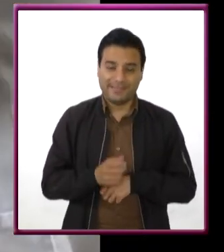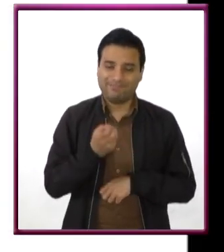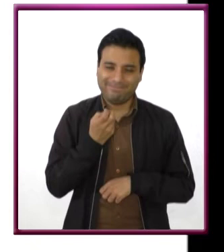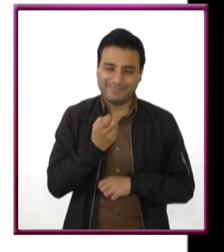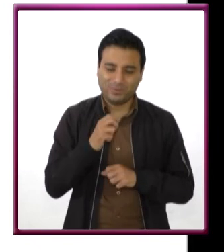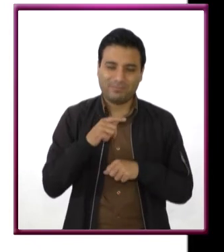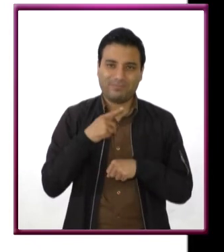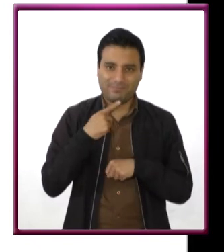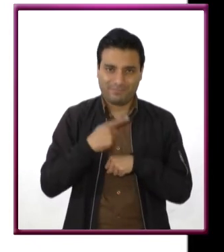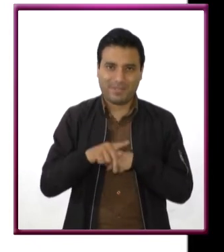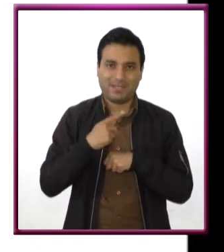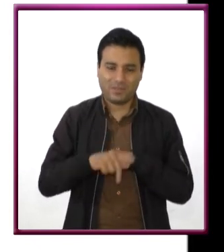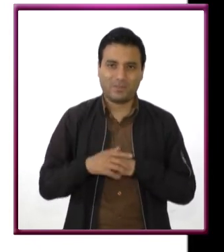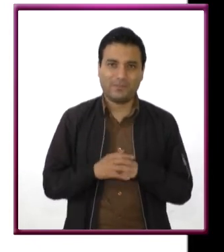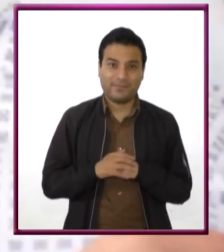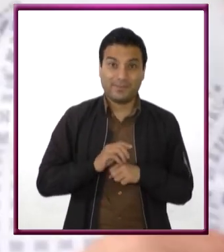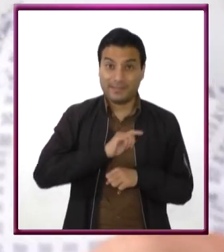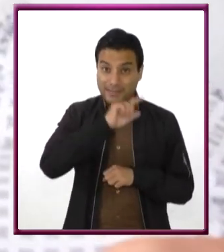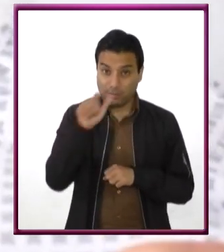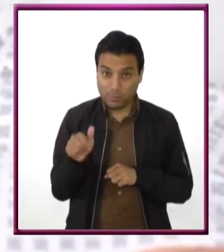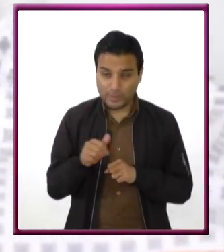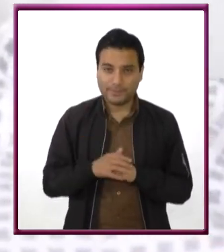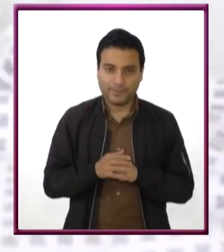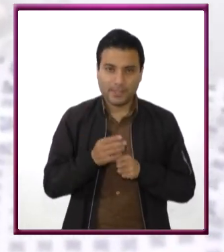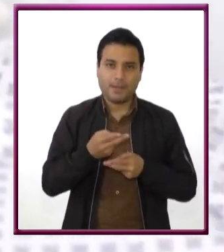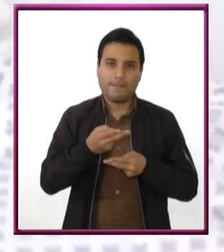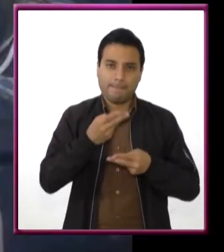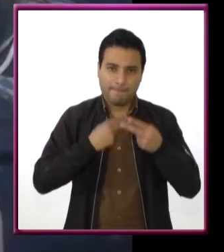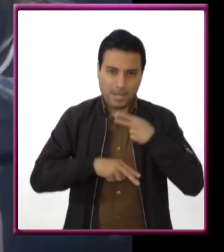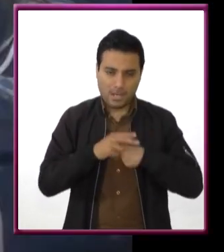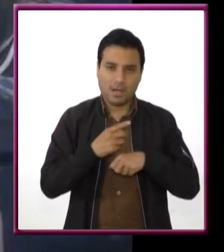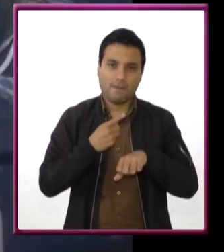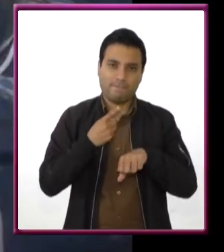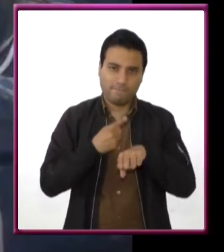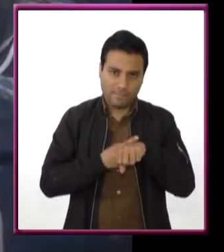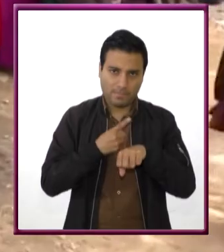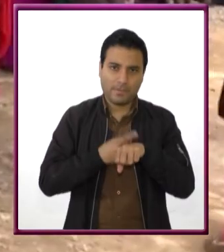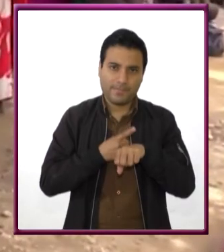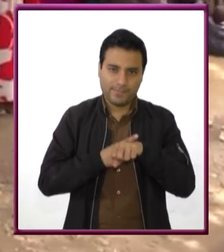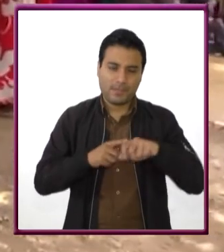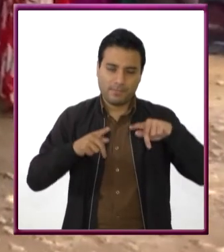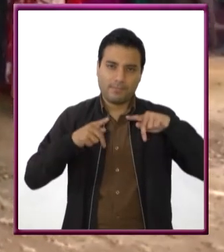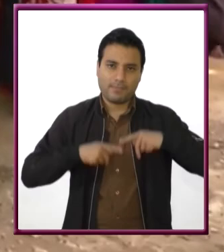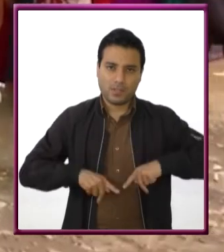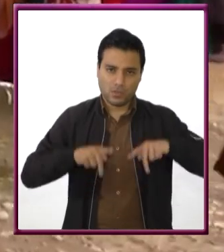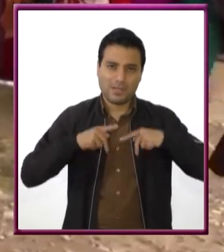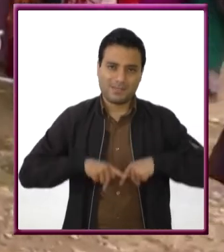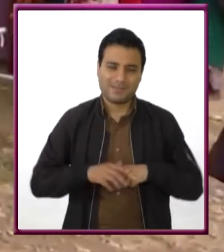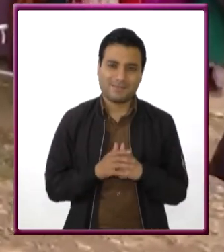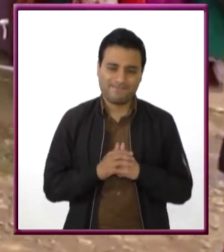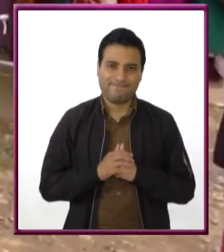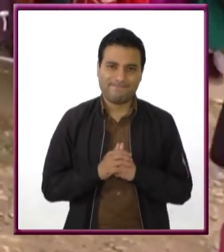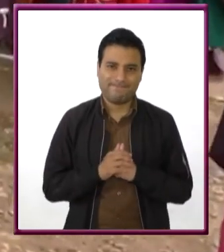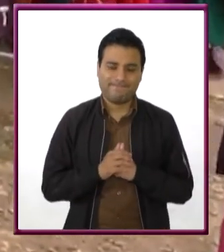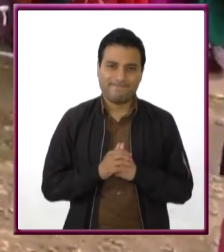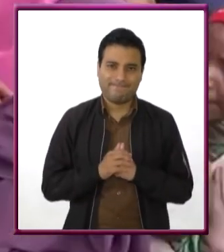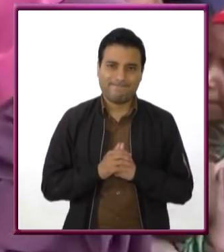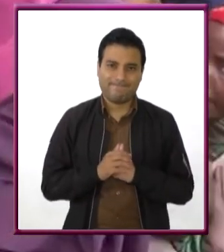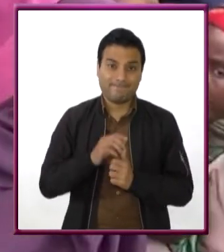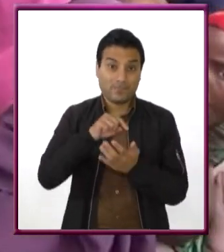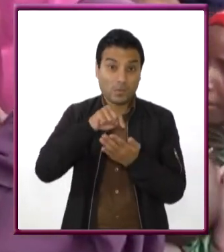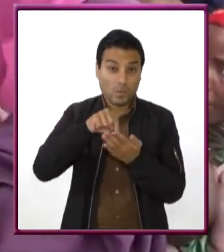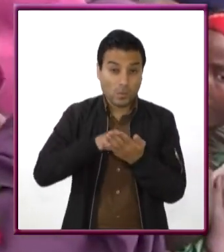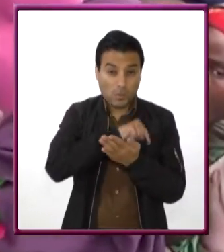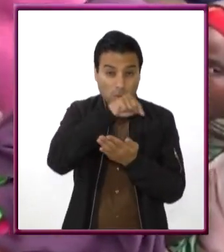riesgo y que está ocasionando pues una serie de trastornos de salud en diversas poblaciones, sobre todo aquellos